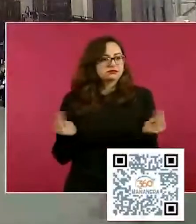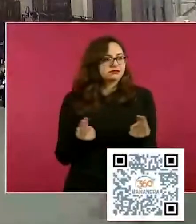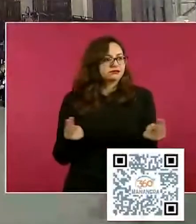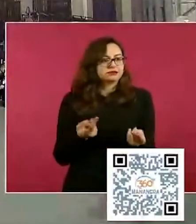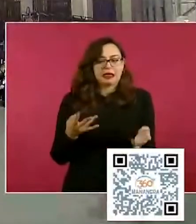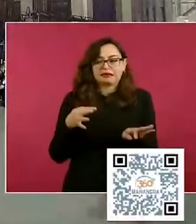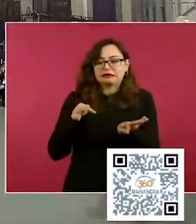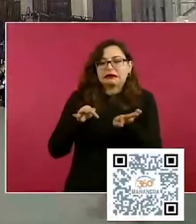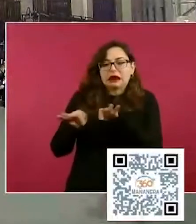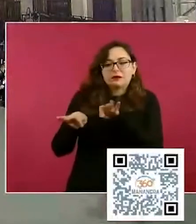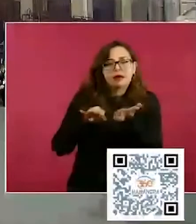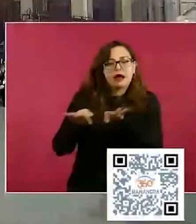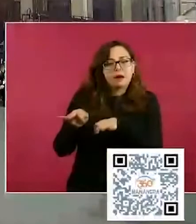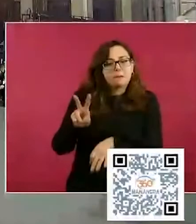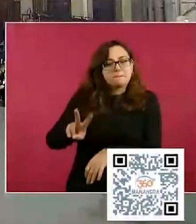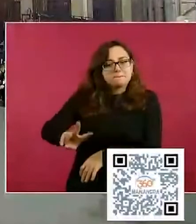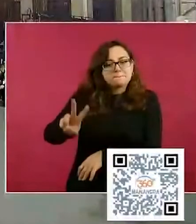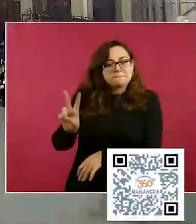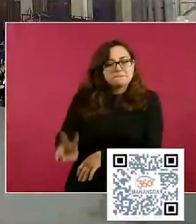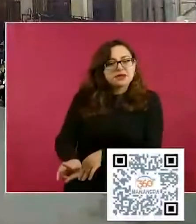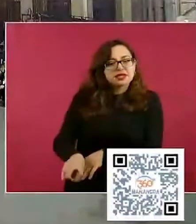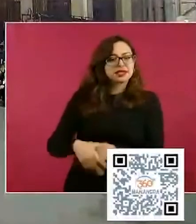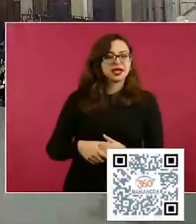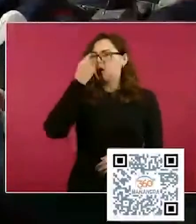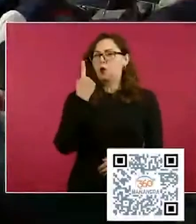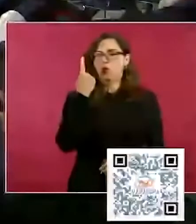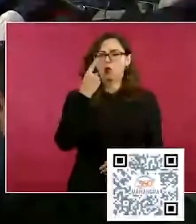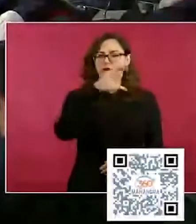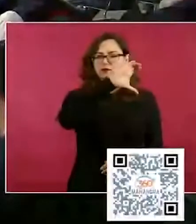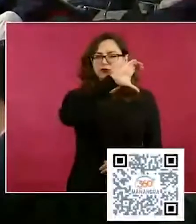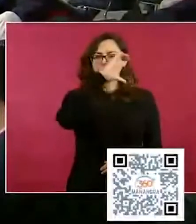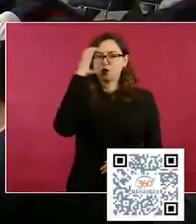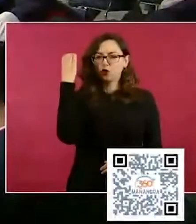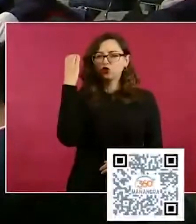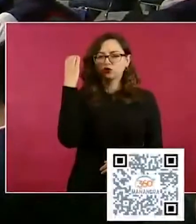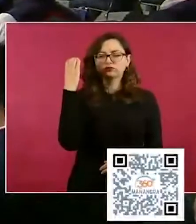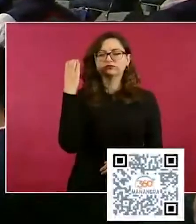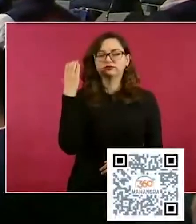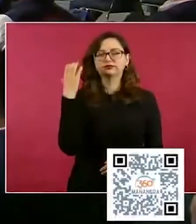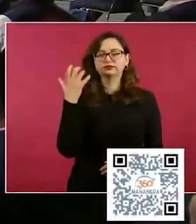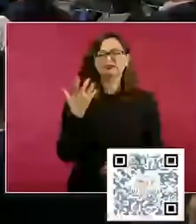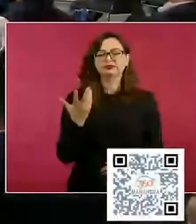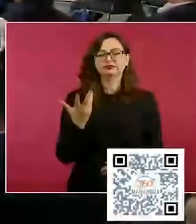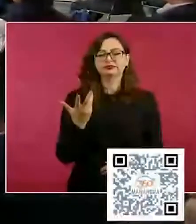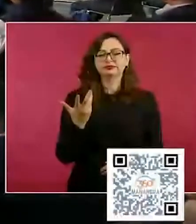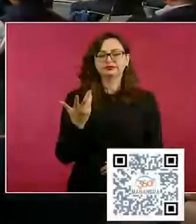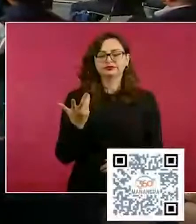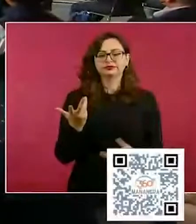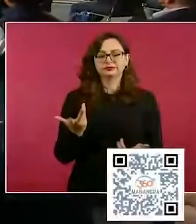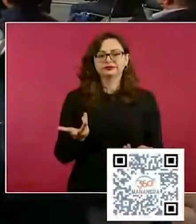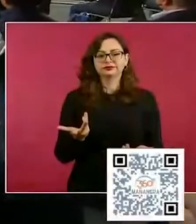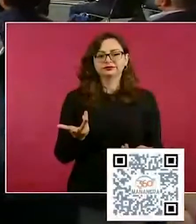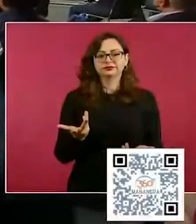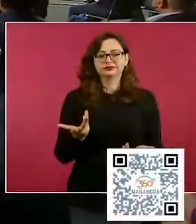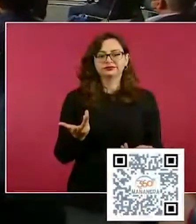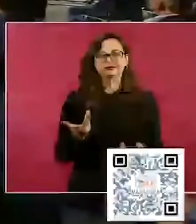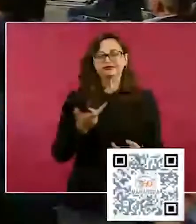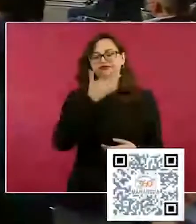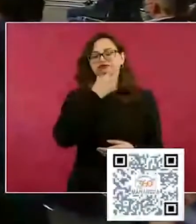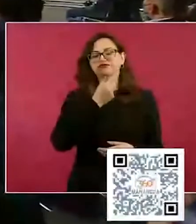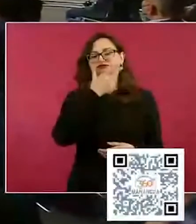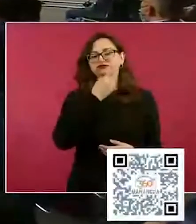una foto que es muy ilustrativa de lo que era Carlos